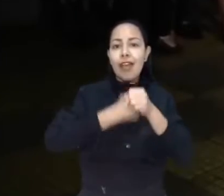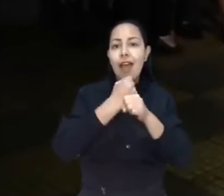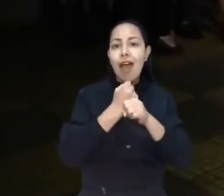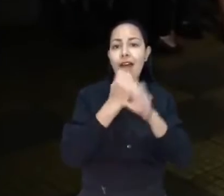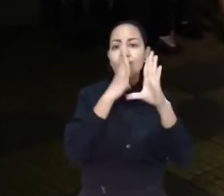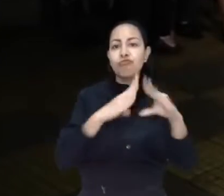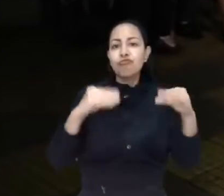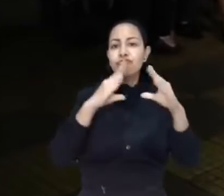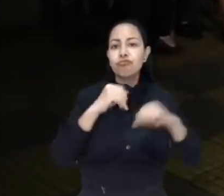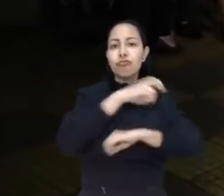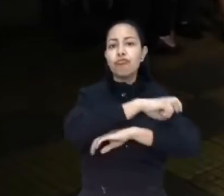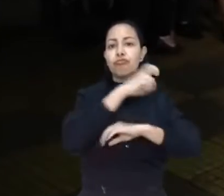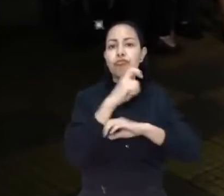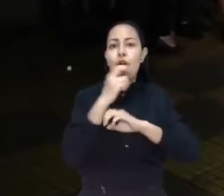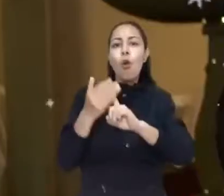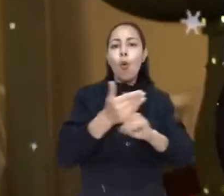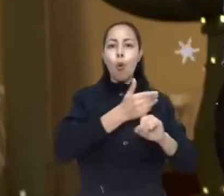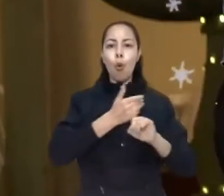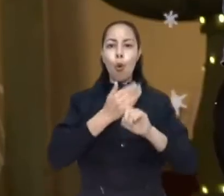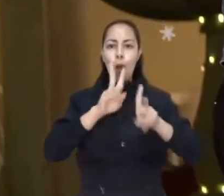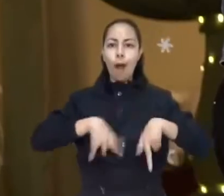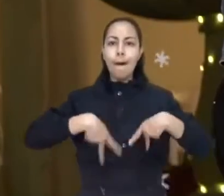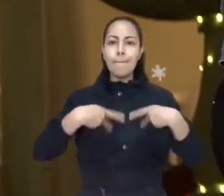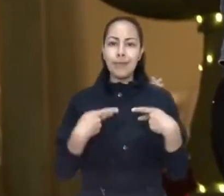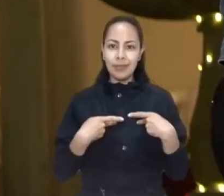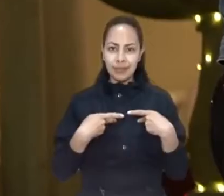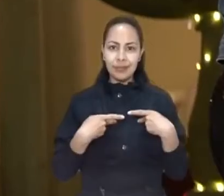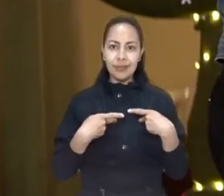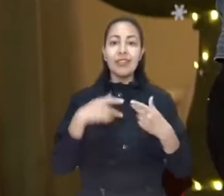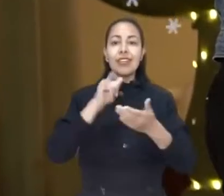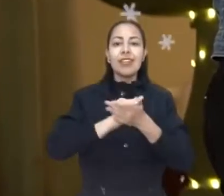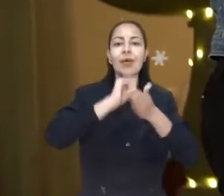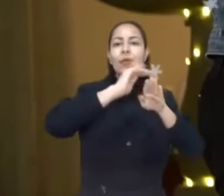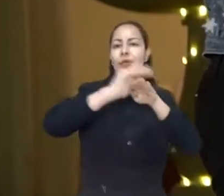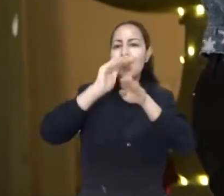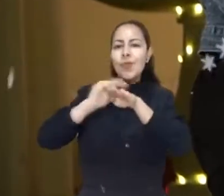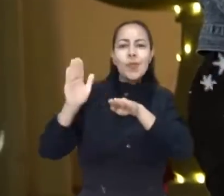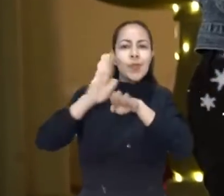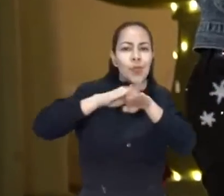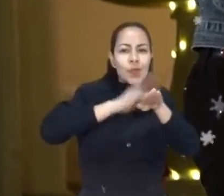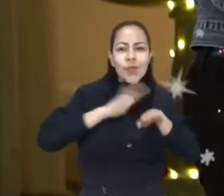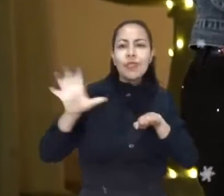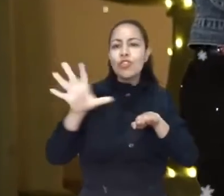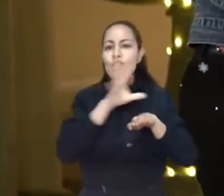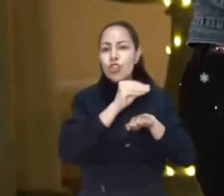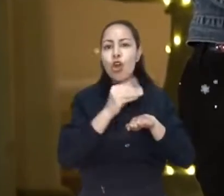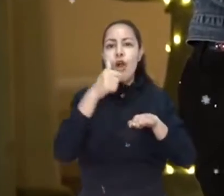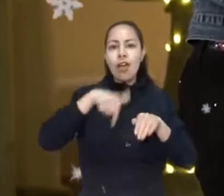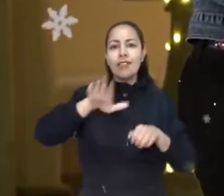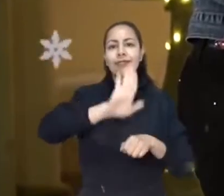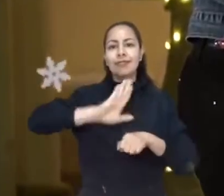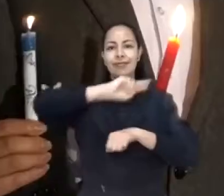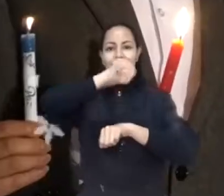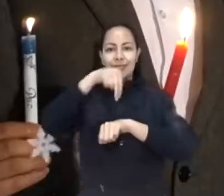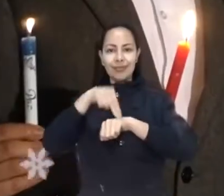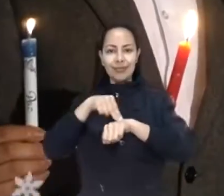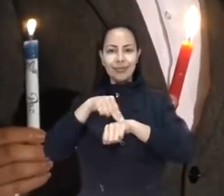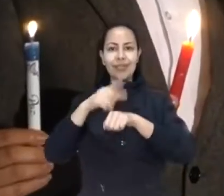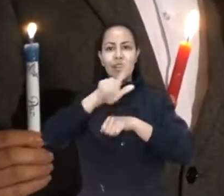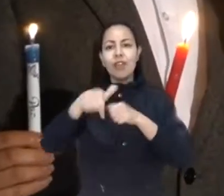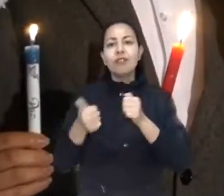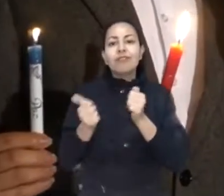año, nos convertimos como guardianes de la vida. Por ello, invitamos a todo el departamento de Nariño